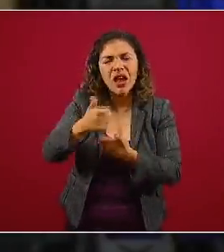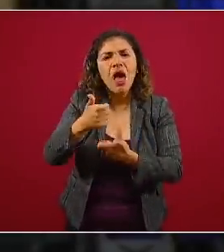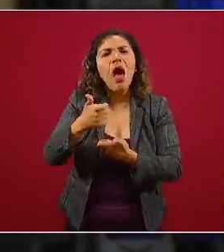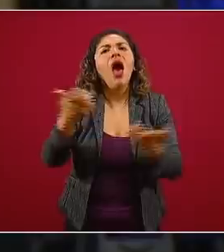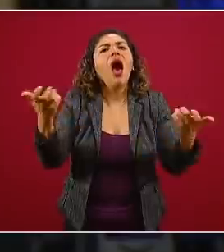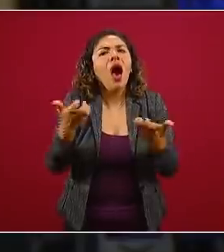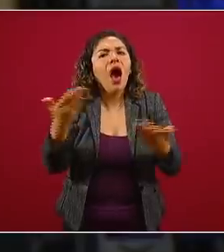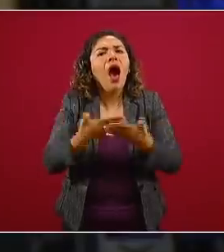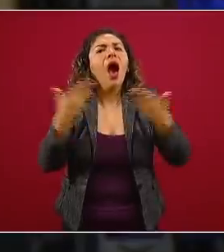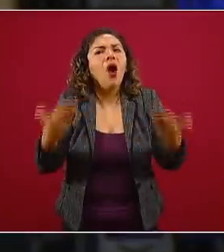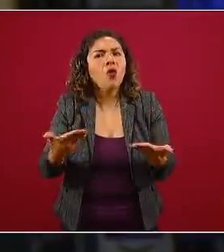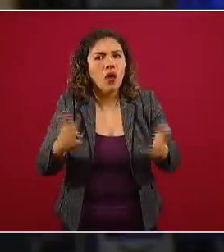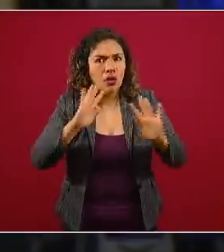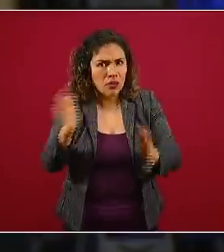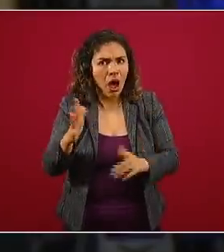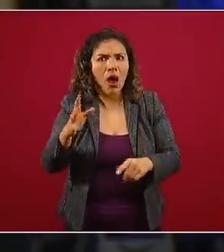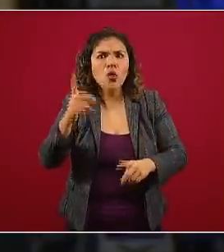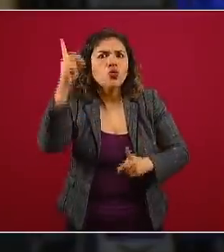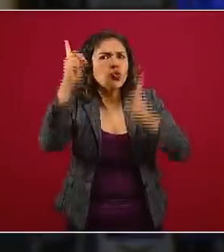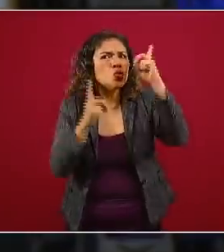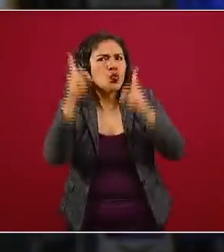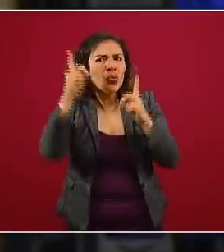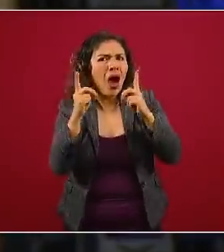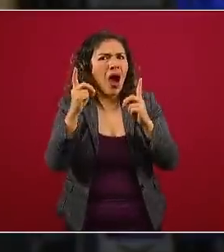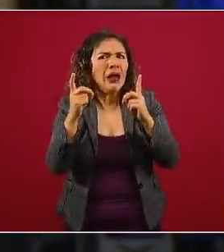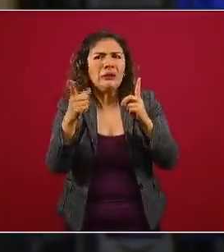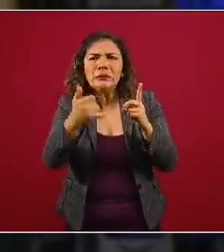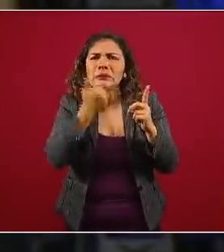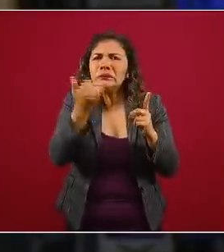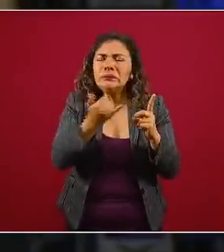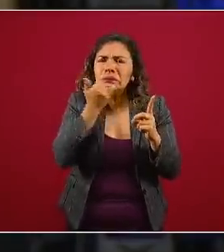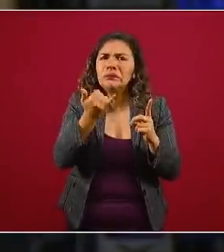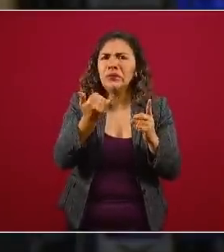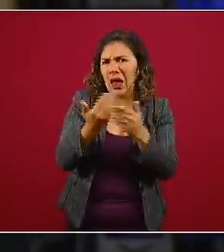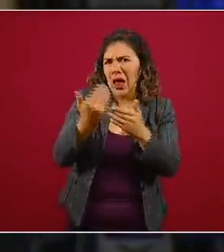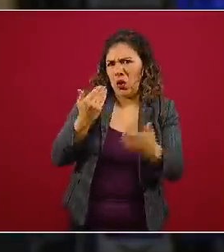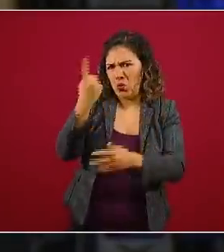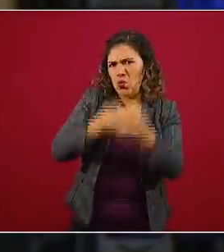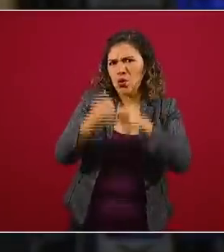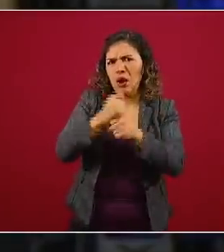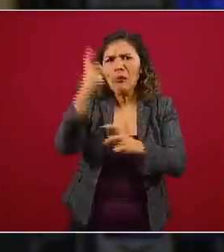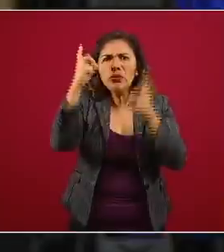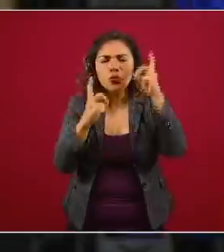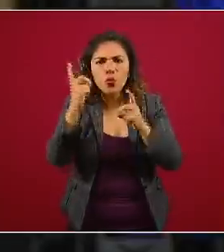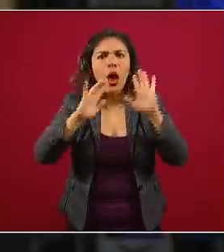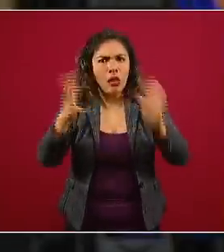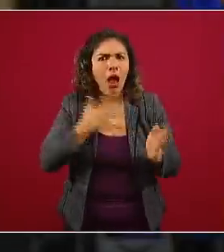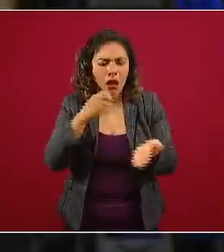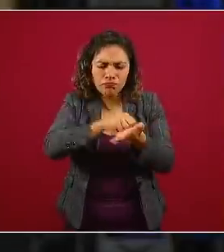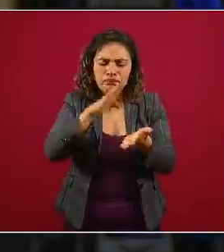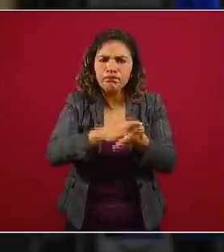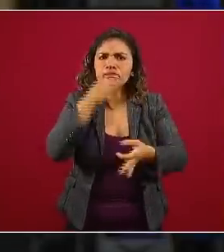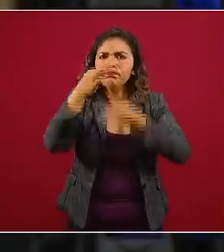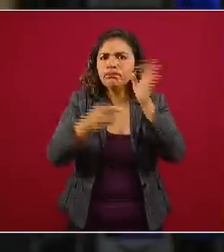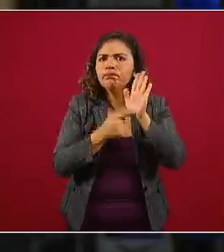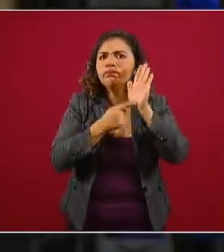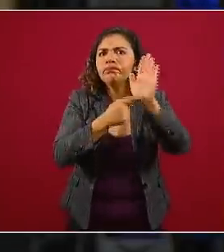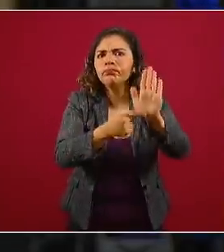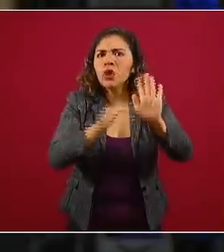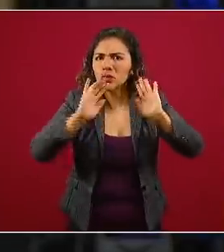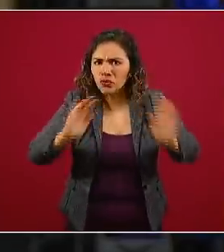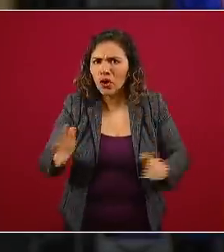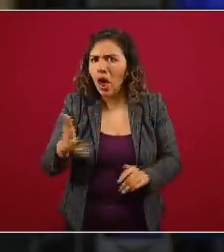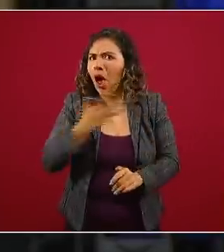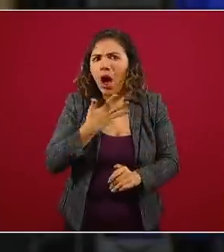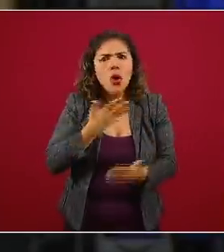que hacer ya se despejó la duda presidente usted lo puso en tela de juicio hace un año y ahí está este reportaje en donde